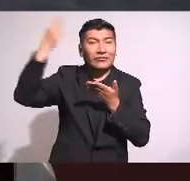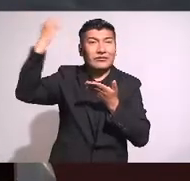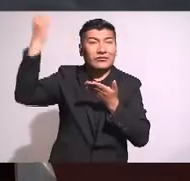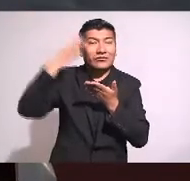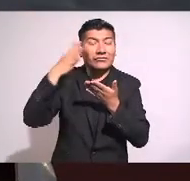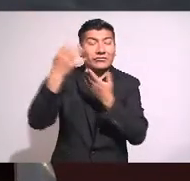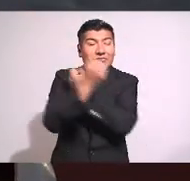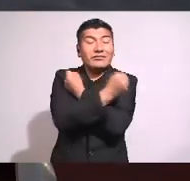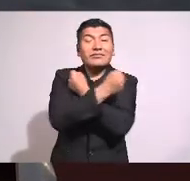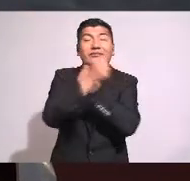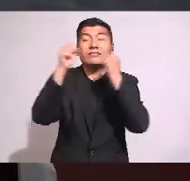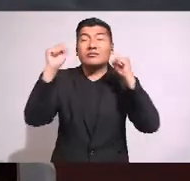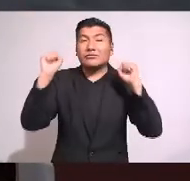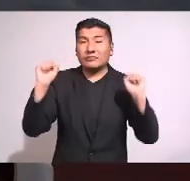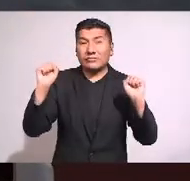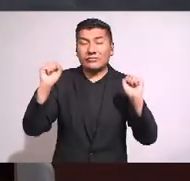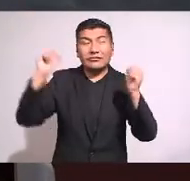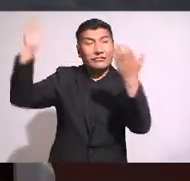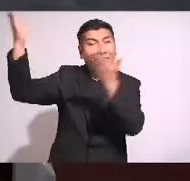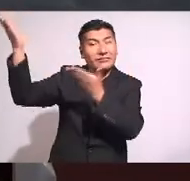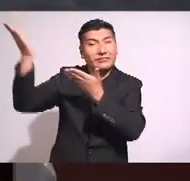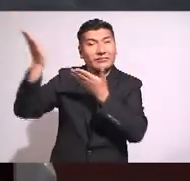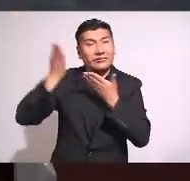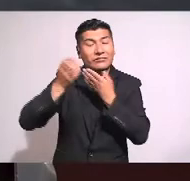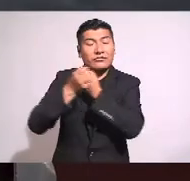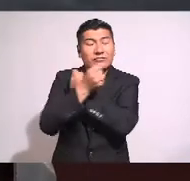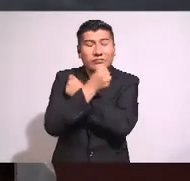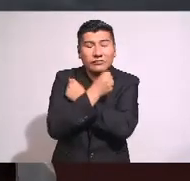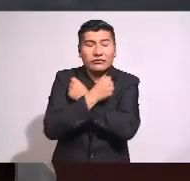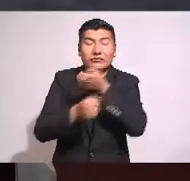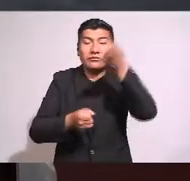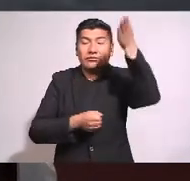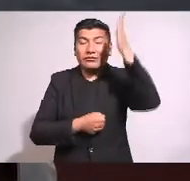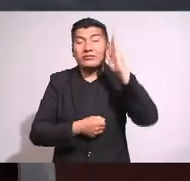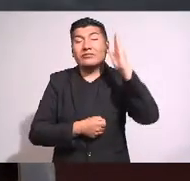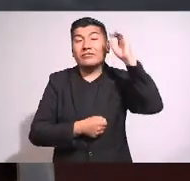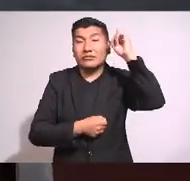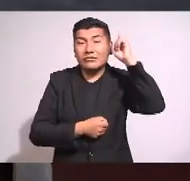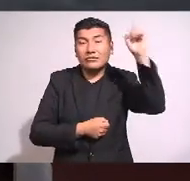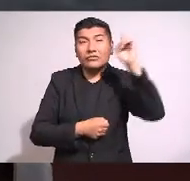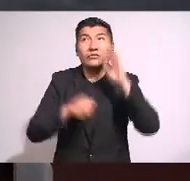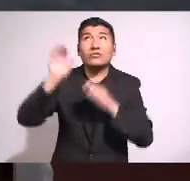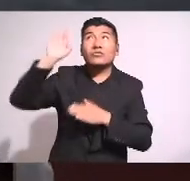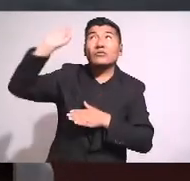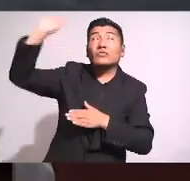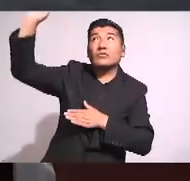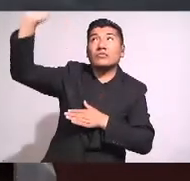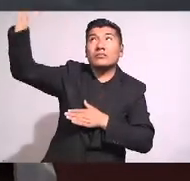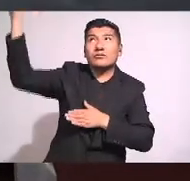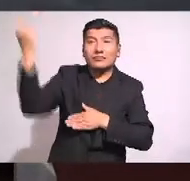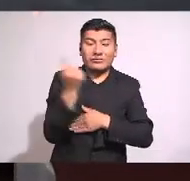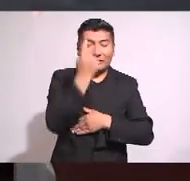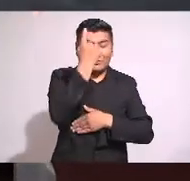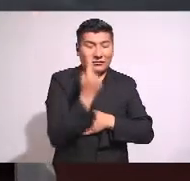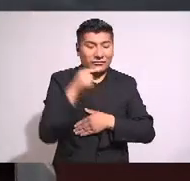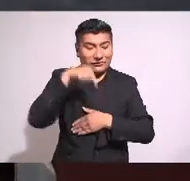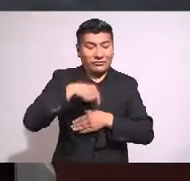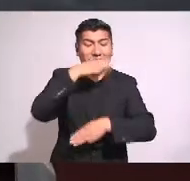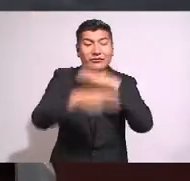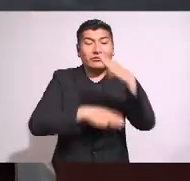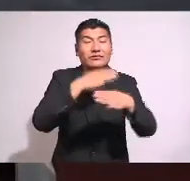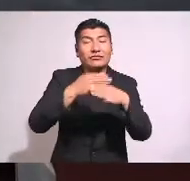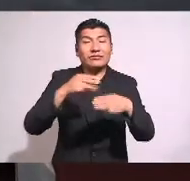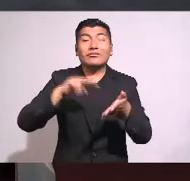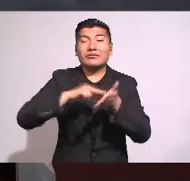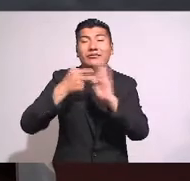la salvación, nos ha traído el amor de Dios. Su presencia es